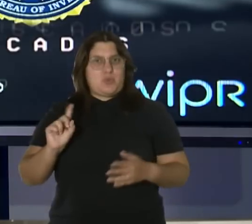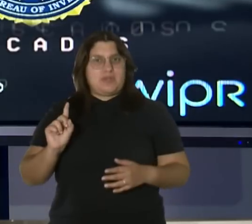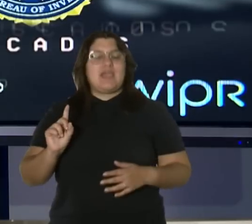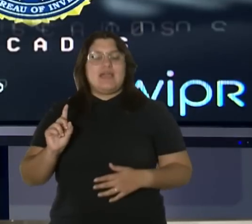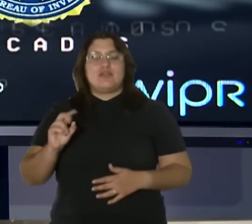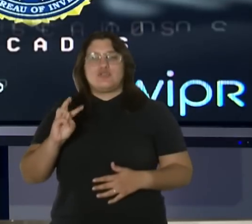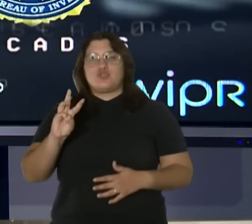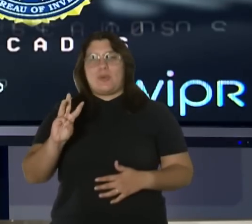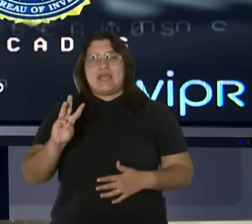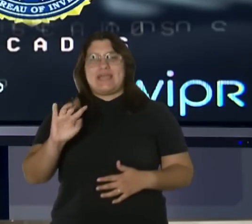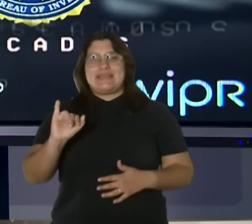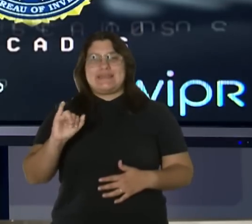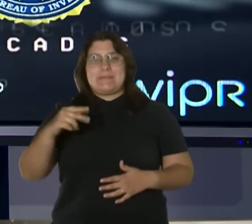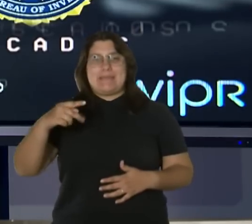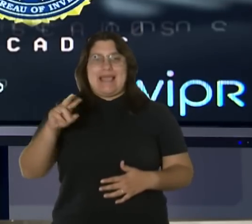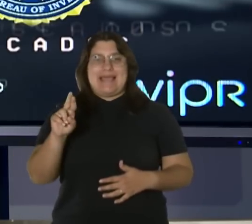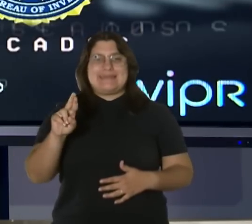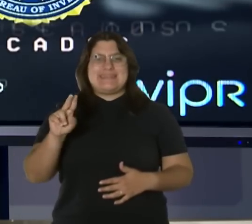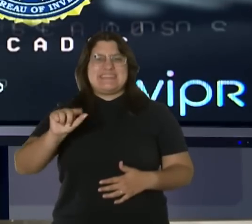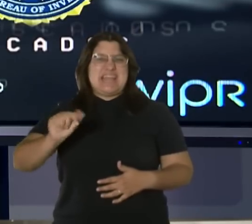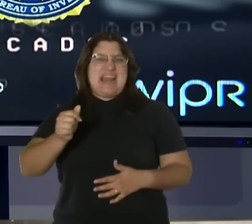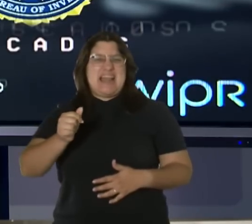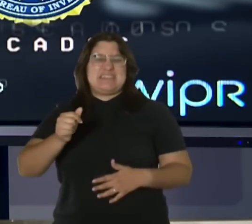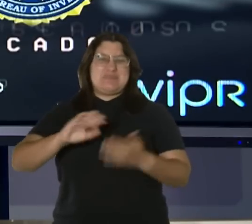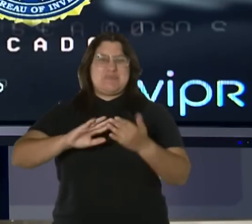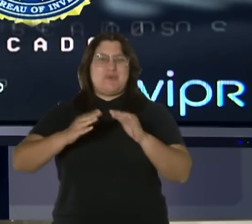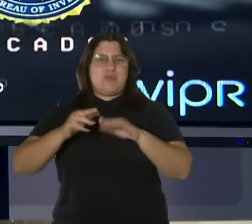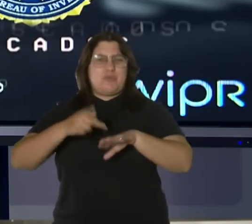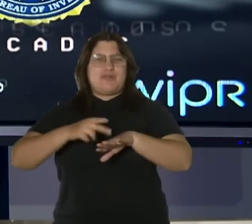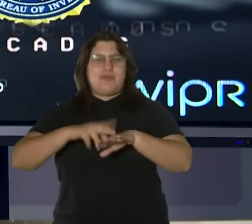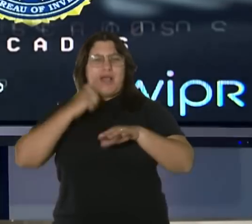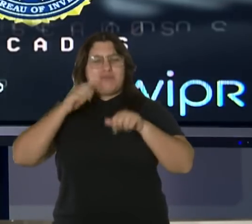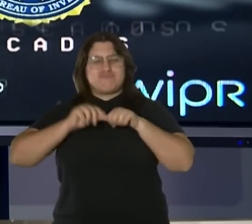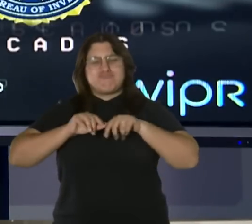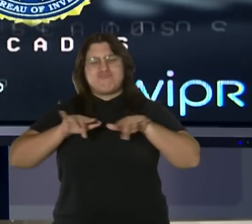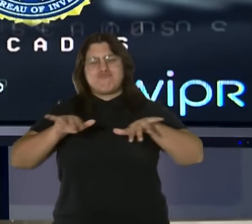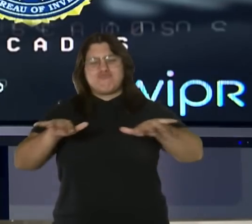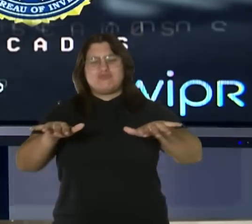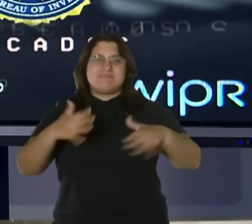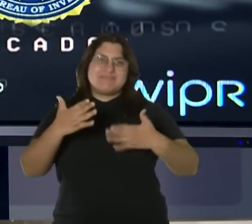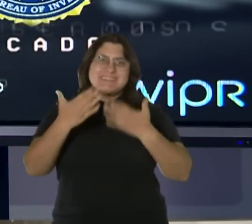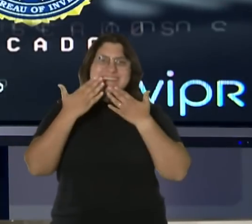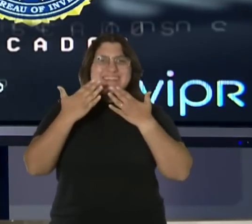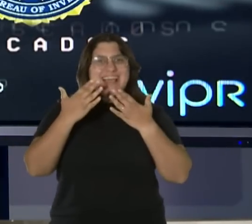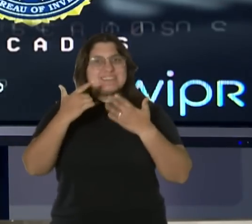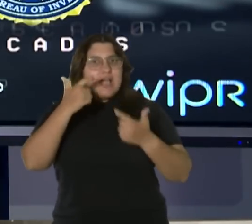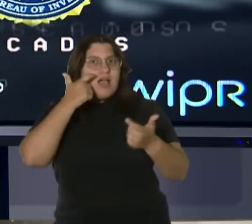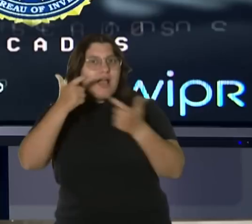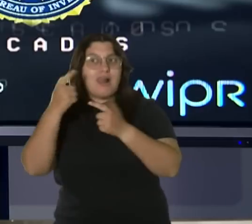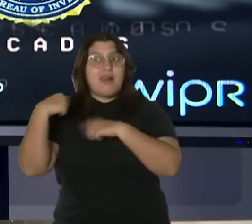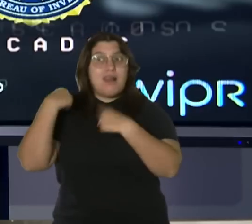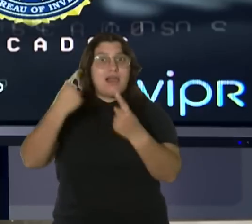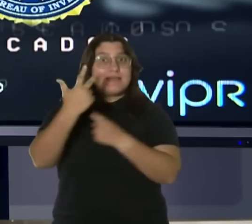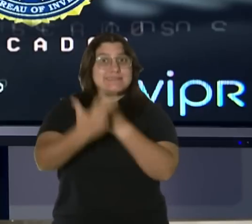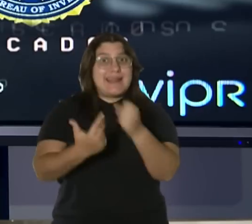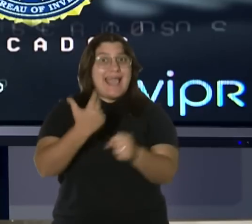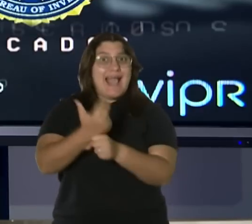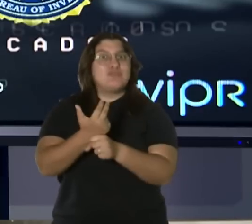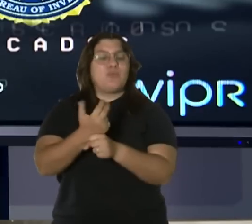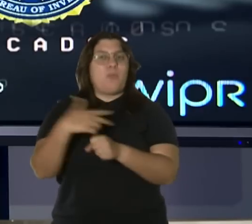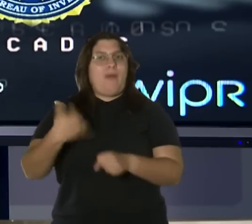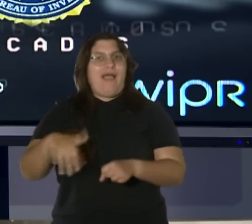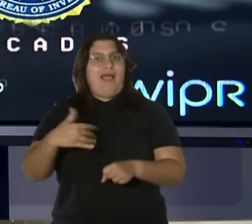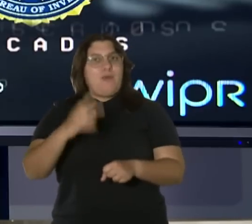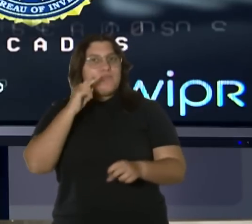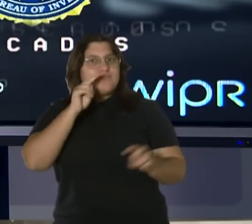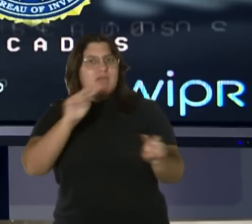de wpr el canal del pueblo de Puerto Rico para todo el planeta Gracias por estar con nosotros tres años en sintonía